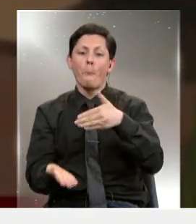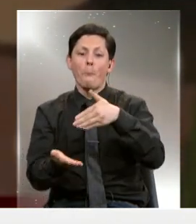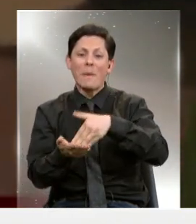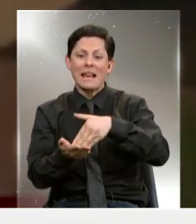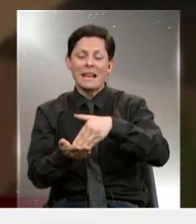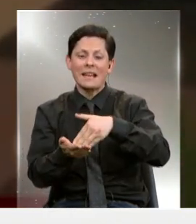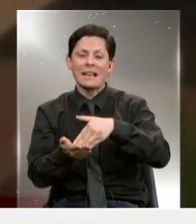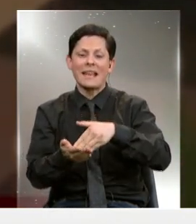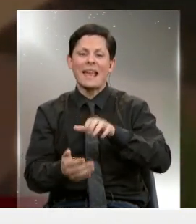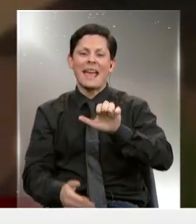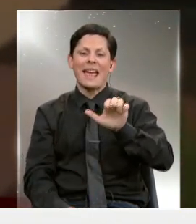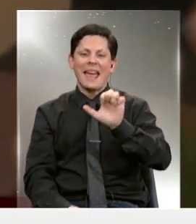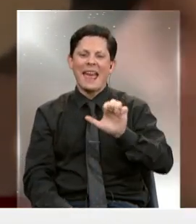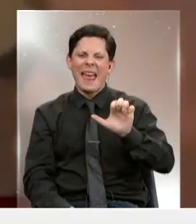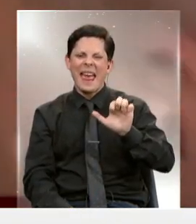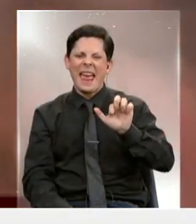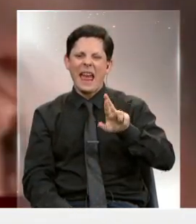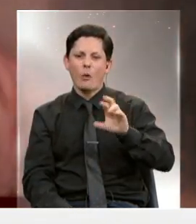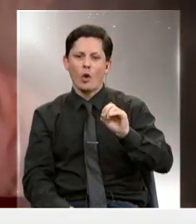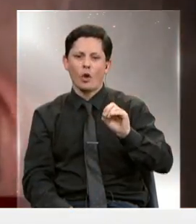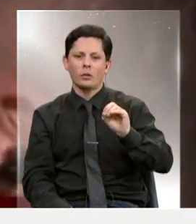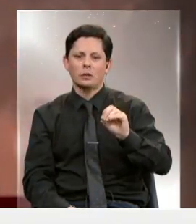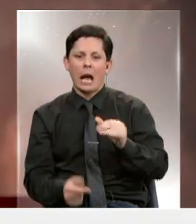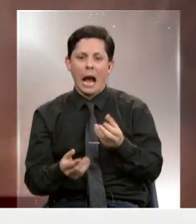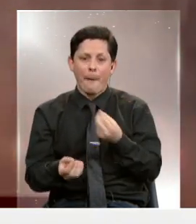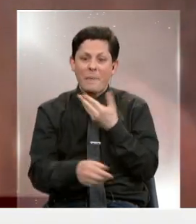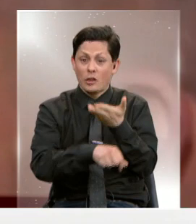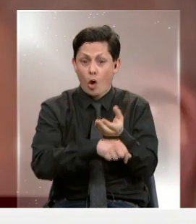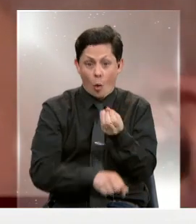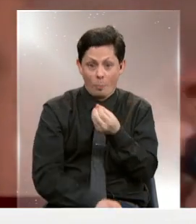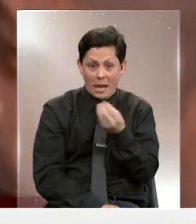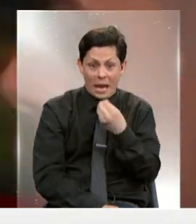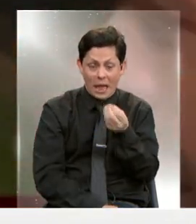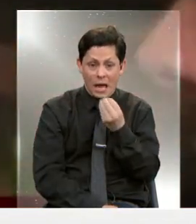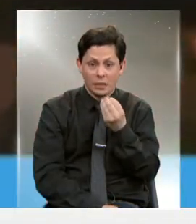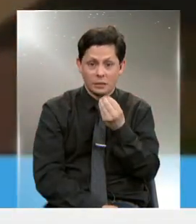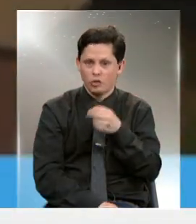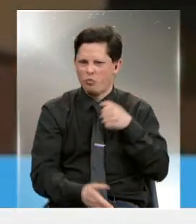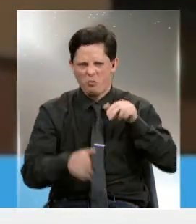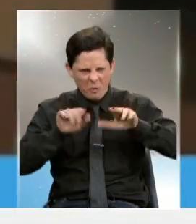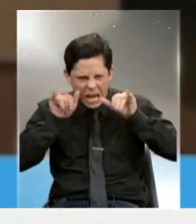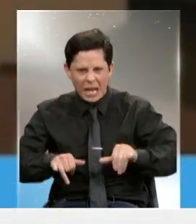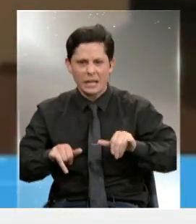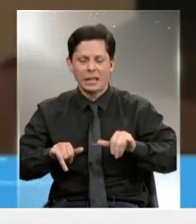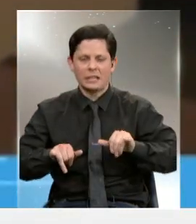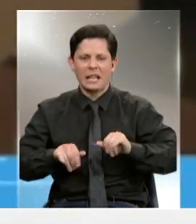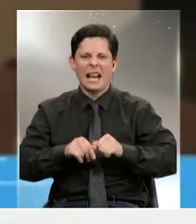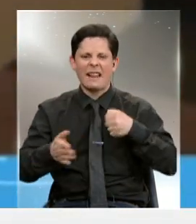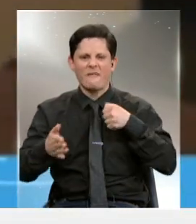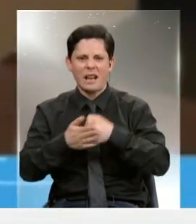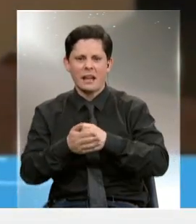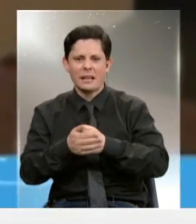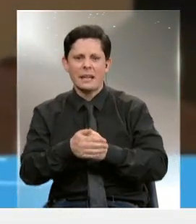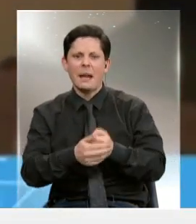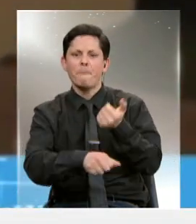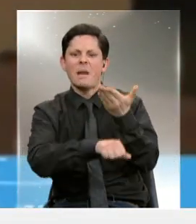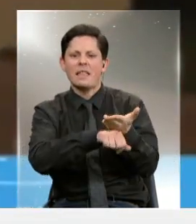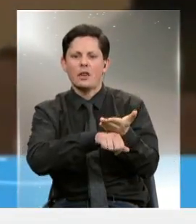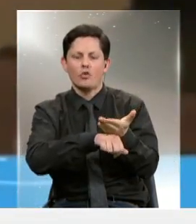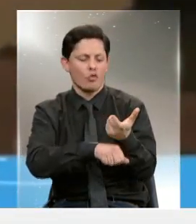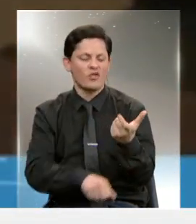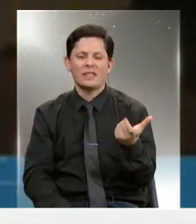comida, hospedaje. ¿Euros que tienen que aguantar? ¿Cuánto? Hasta el final. Para ver si puedo conseguir un ticket. Hasta el